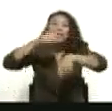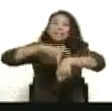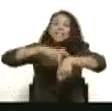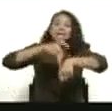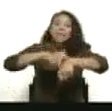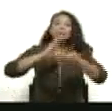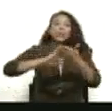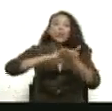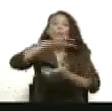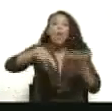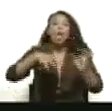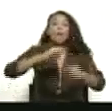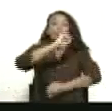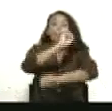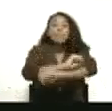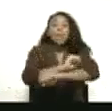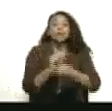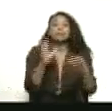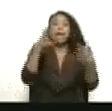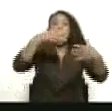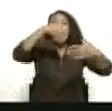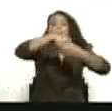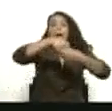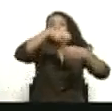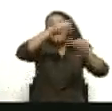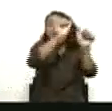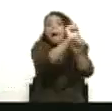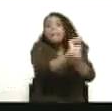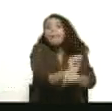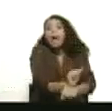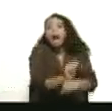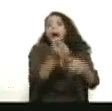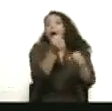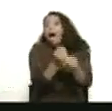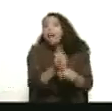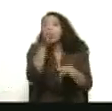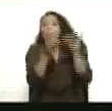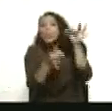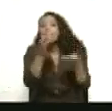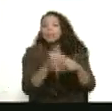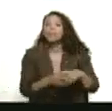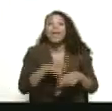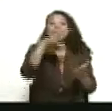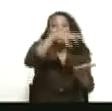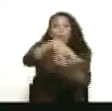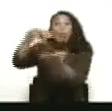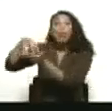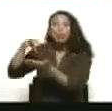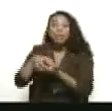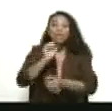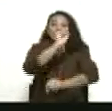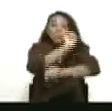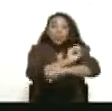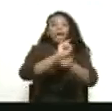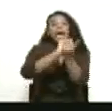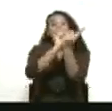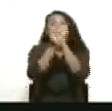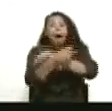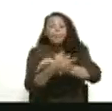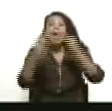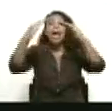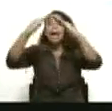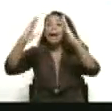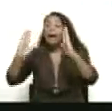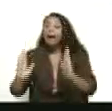real. Vean esto, no estamos hablando de las callapas judiciales, no. En todos los centros de detención, convertirlos en